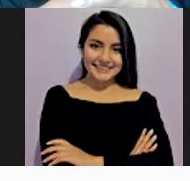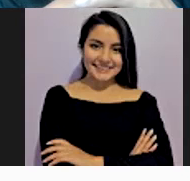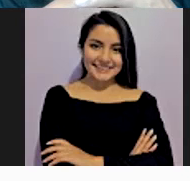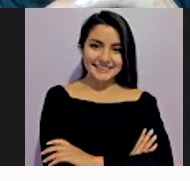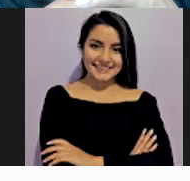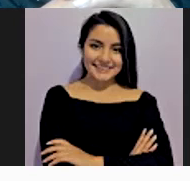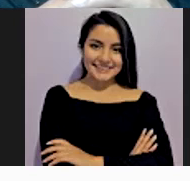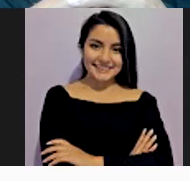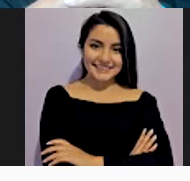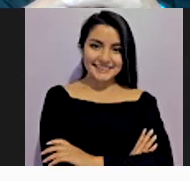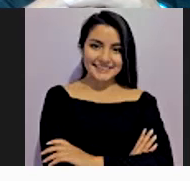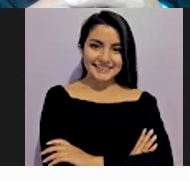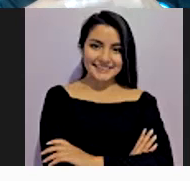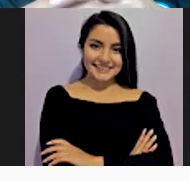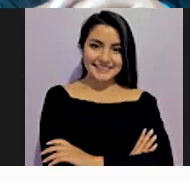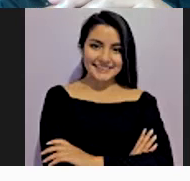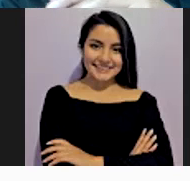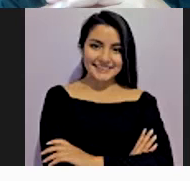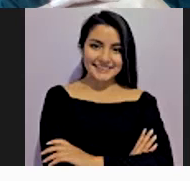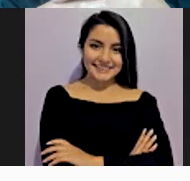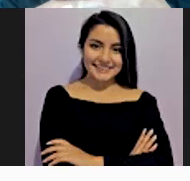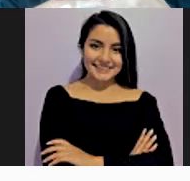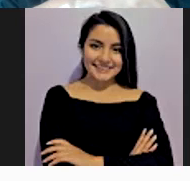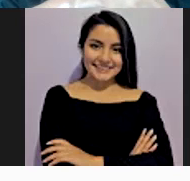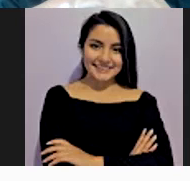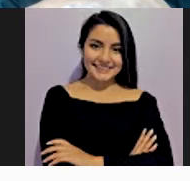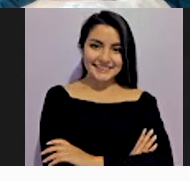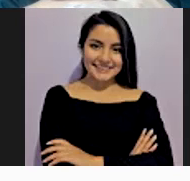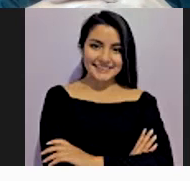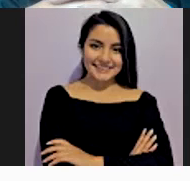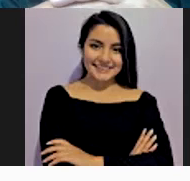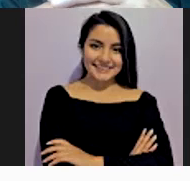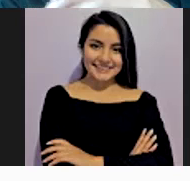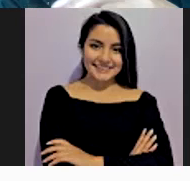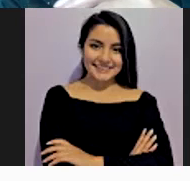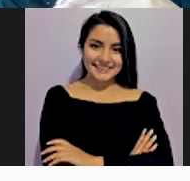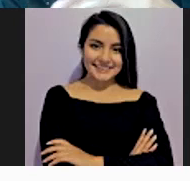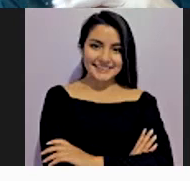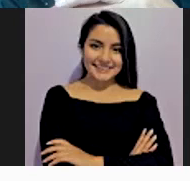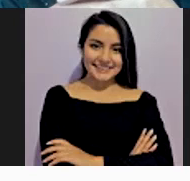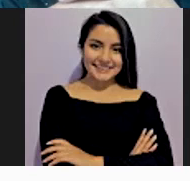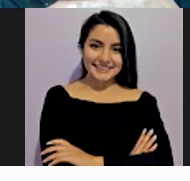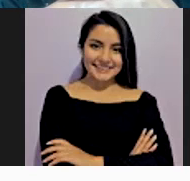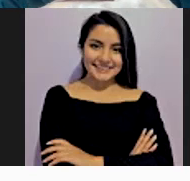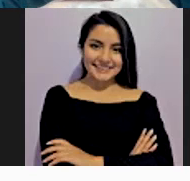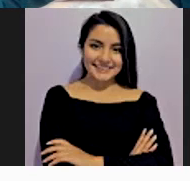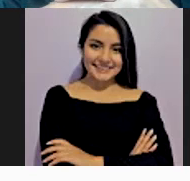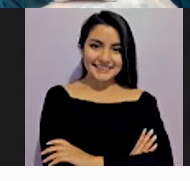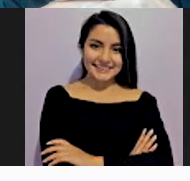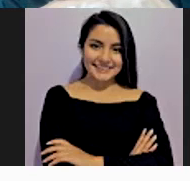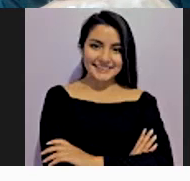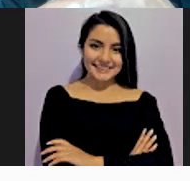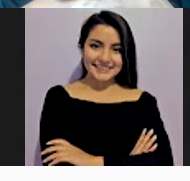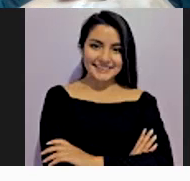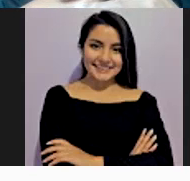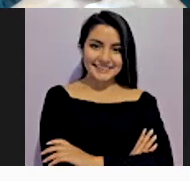y al tamaño de la partícula. ¿Sí? Eso también está diciendo, el transporte es una función inversa al tirante de la corriente y al tamaño de la partícula. ¿Qué quiere decir